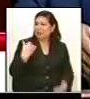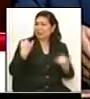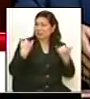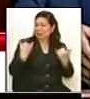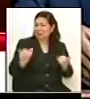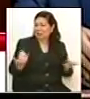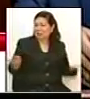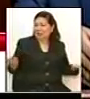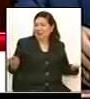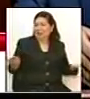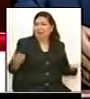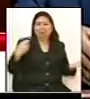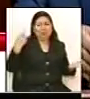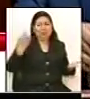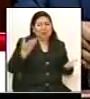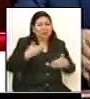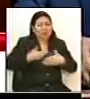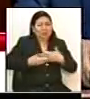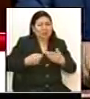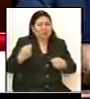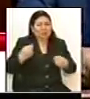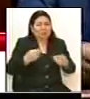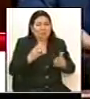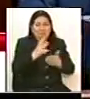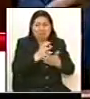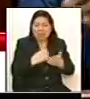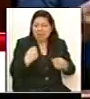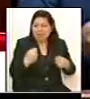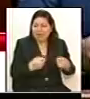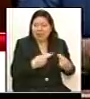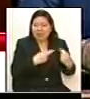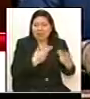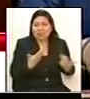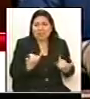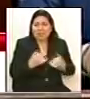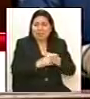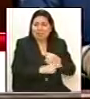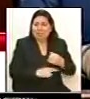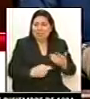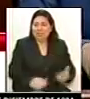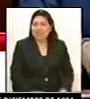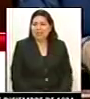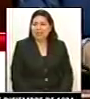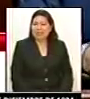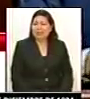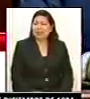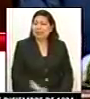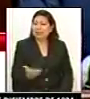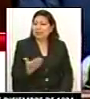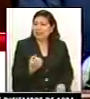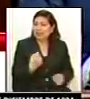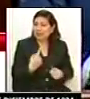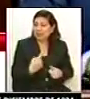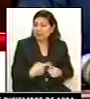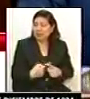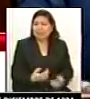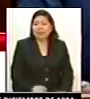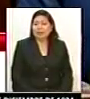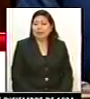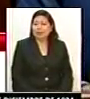de que hay una política de generar inversión y menos inversión responsable en el país. Se les pretende exonerar